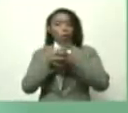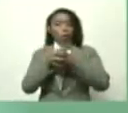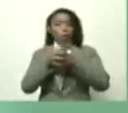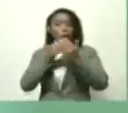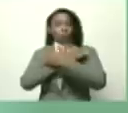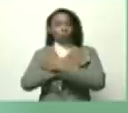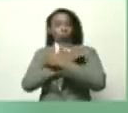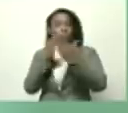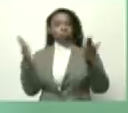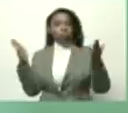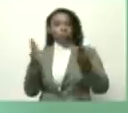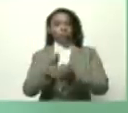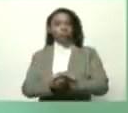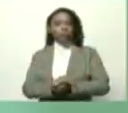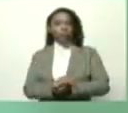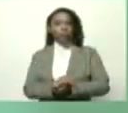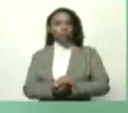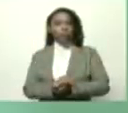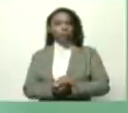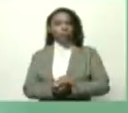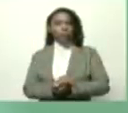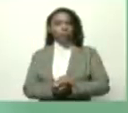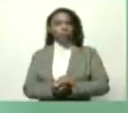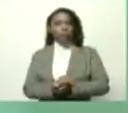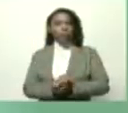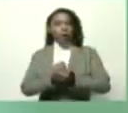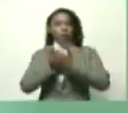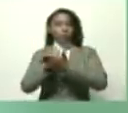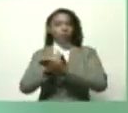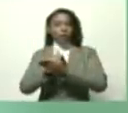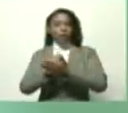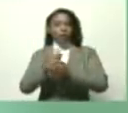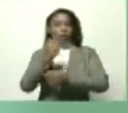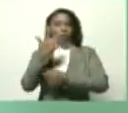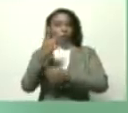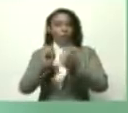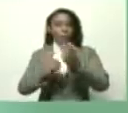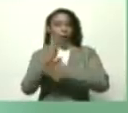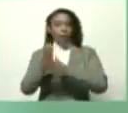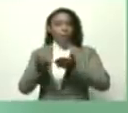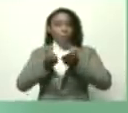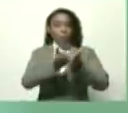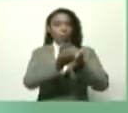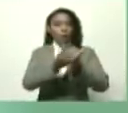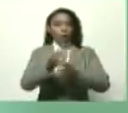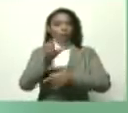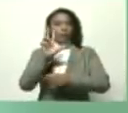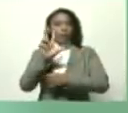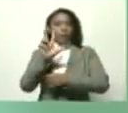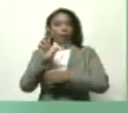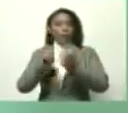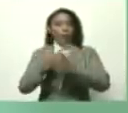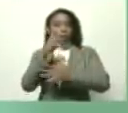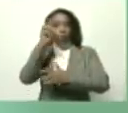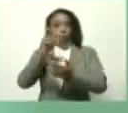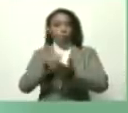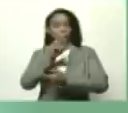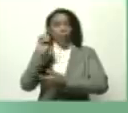colaborara en el desembarco del 3 de mayo contra Venezuela, del 3 de mayo de